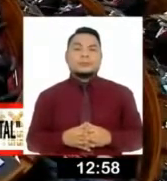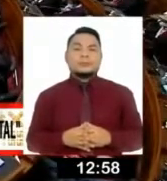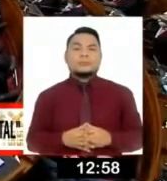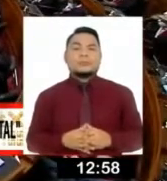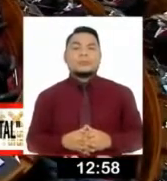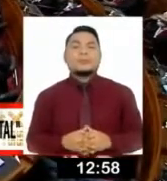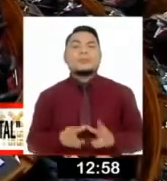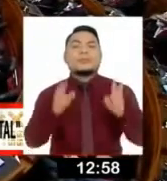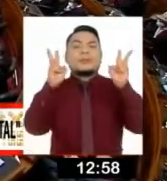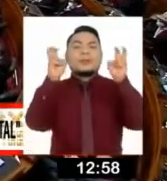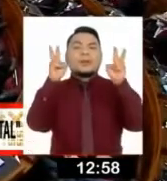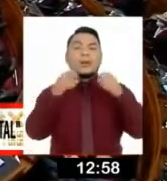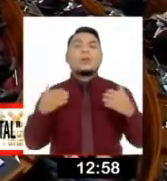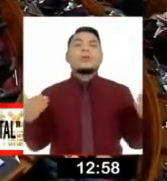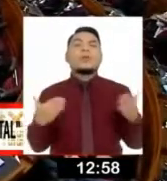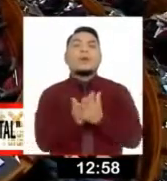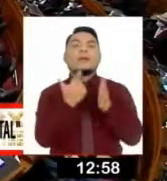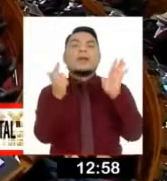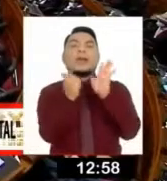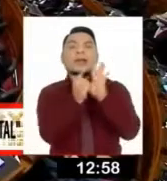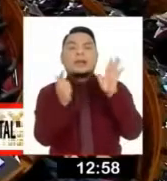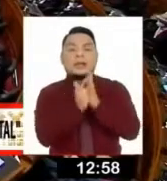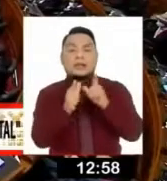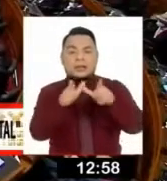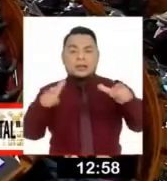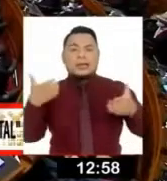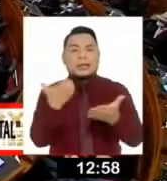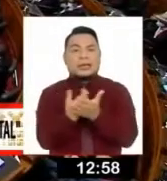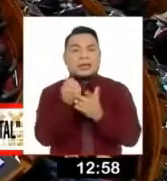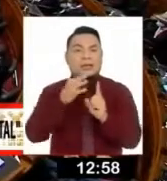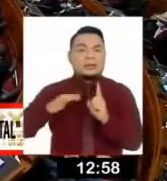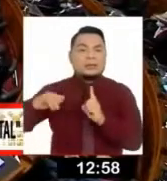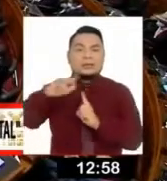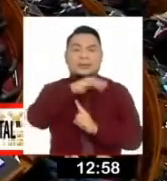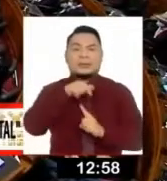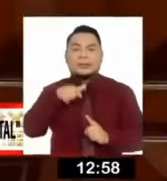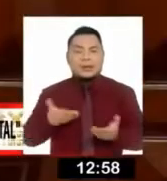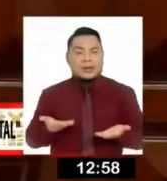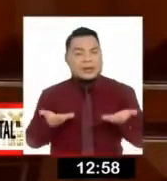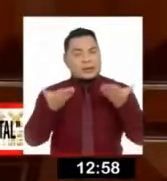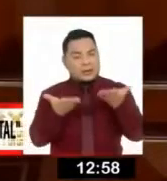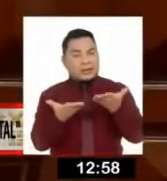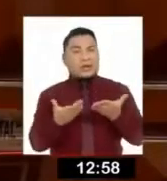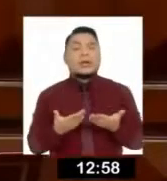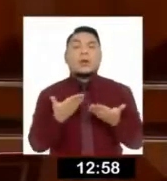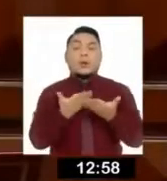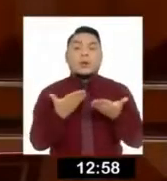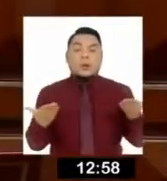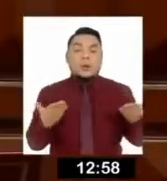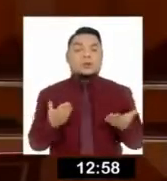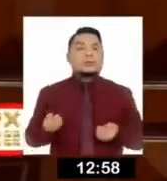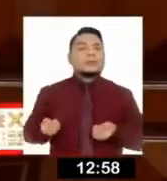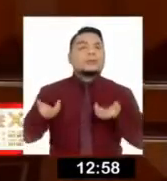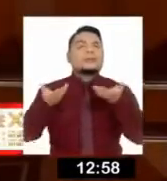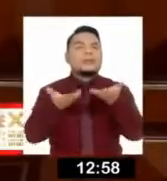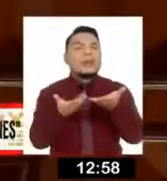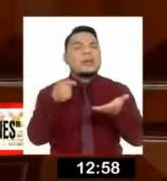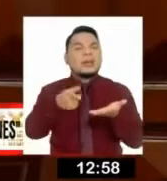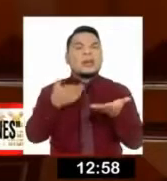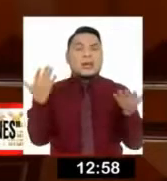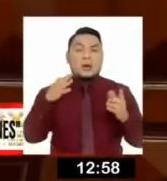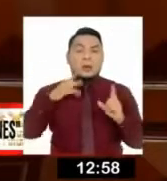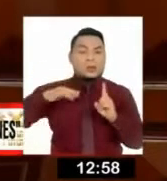Nueva ley de ordenamiento territorial y zonificación económico-ambiental que garantice que los instrumentos generados desde